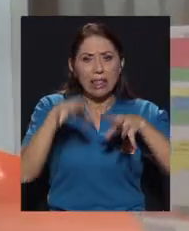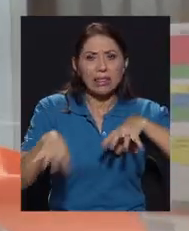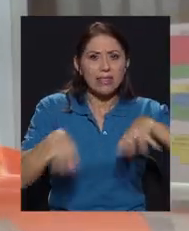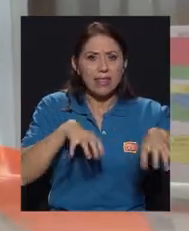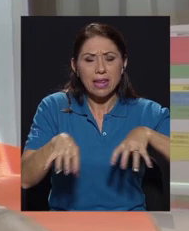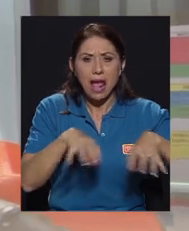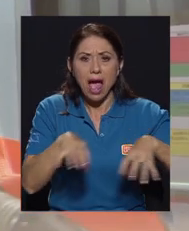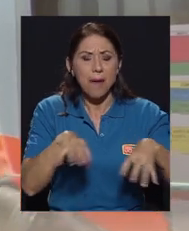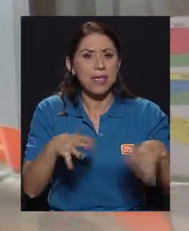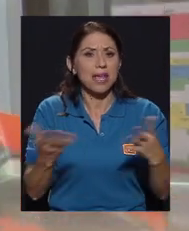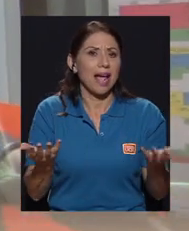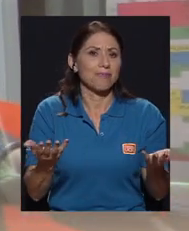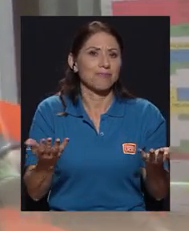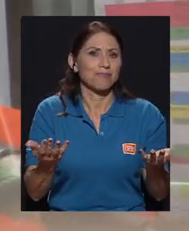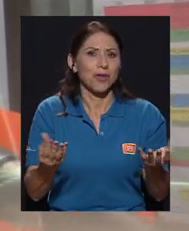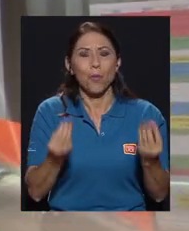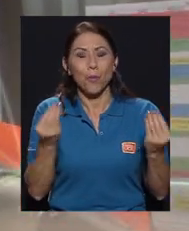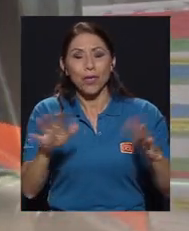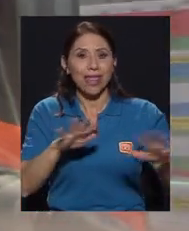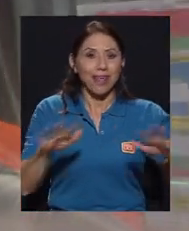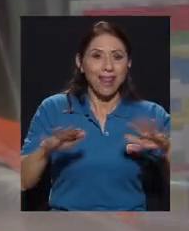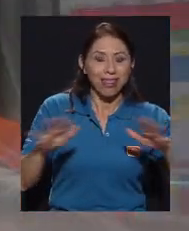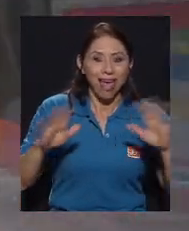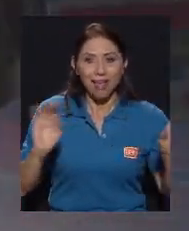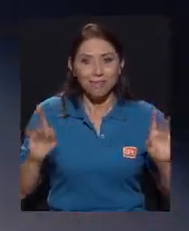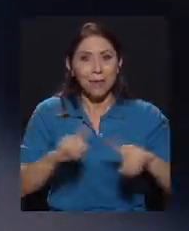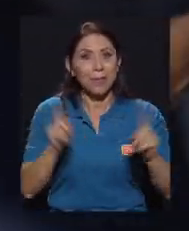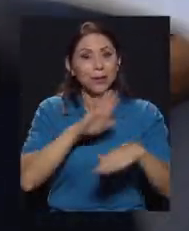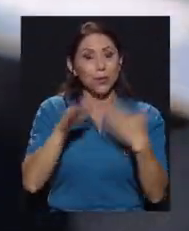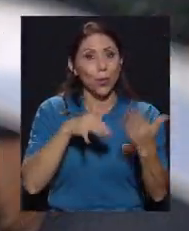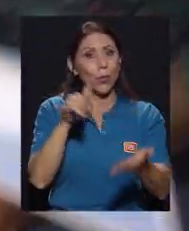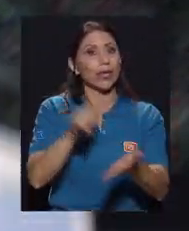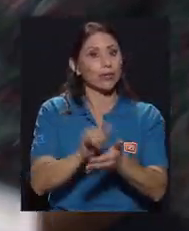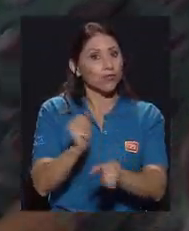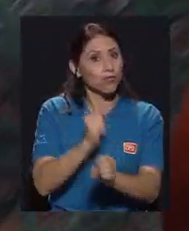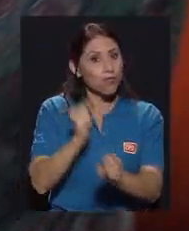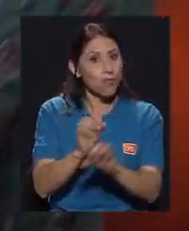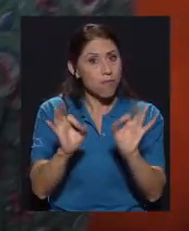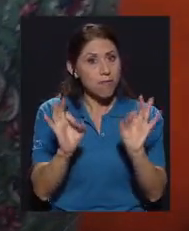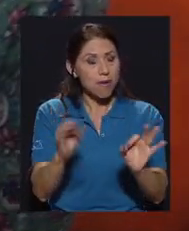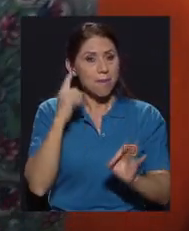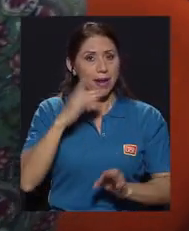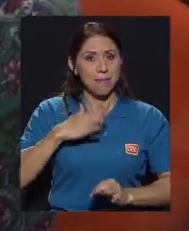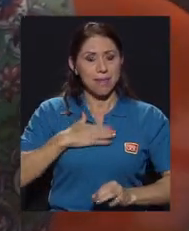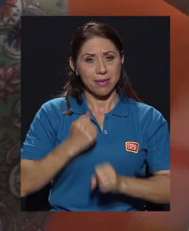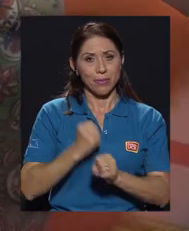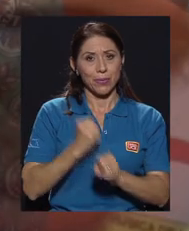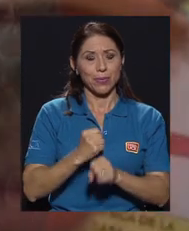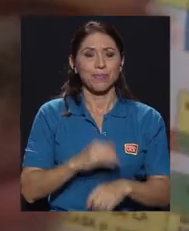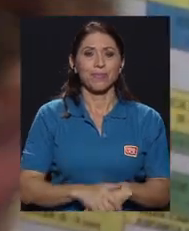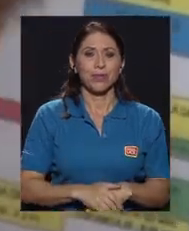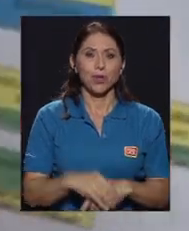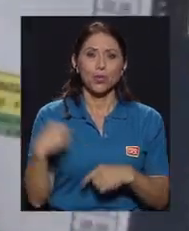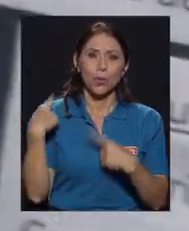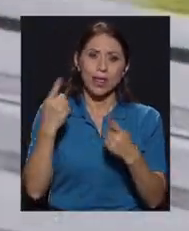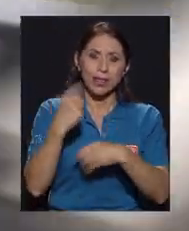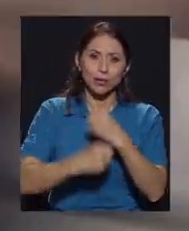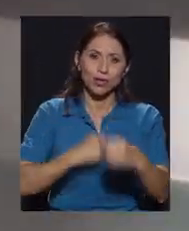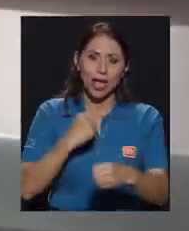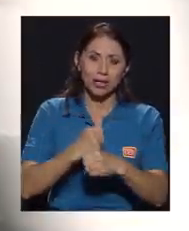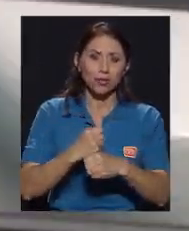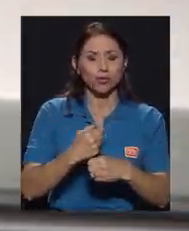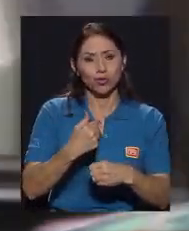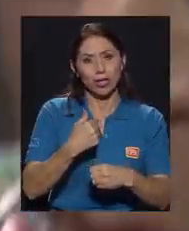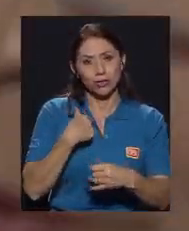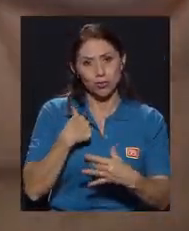muy dinámica, como diría, muy atarantada, pero todo eso funcionó para el trabajo que realicé durante los años